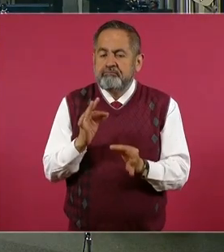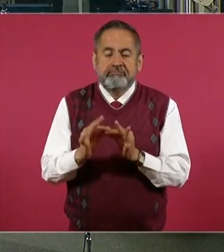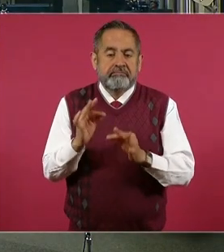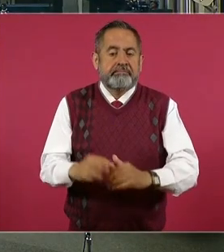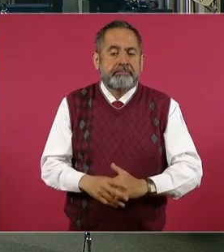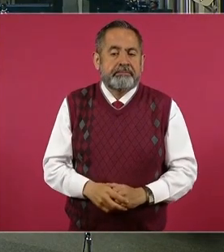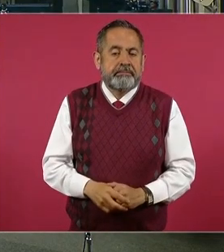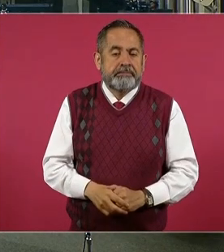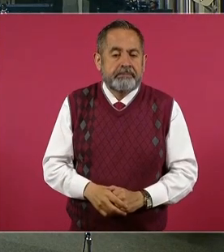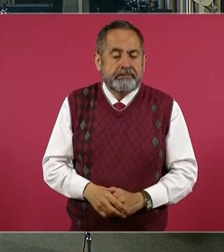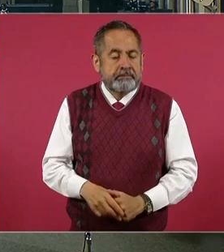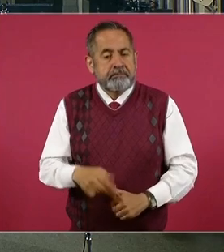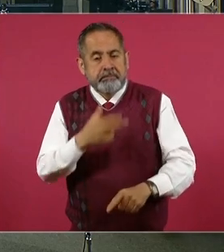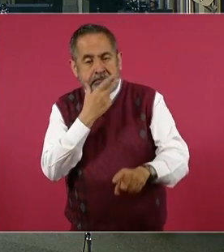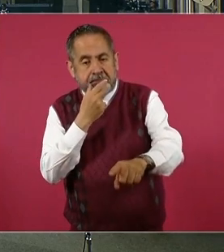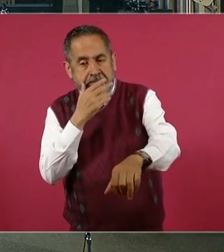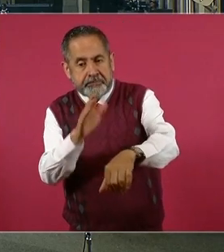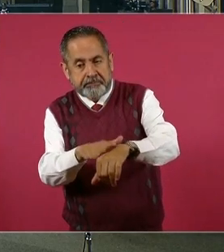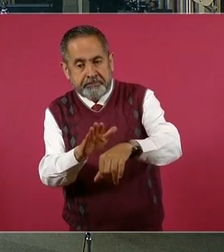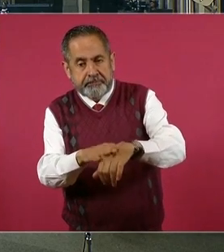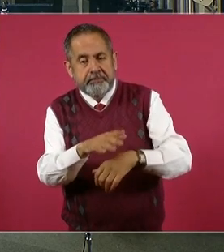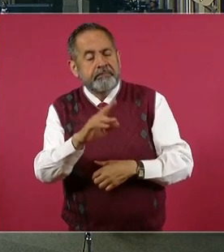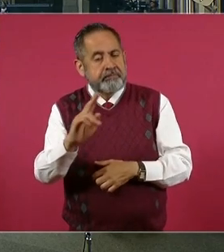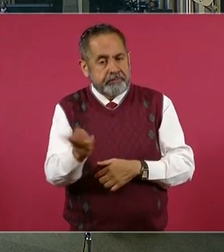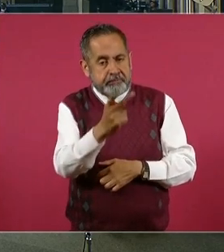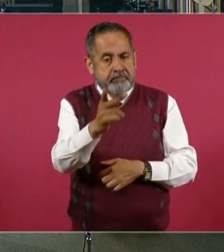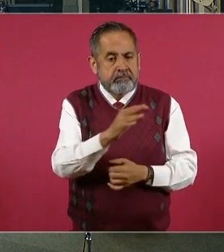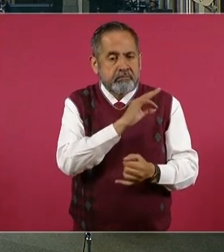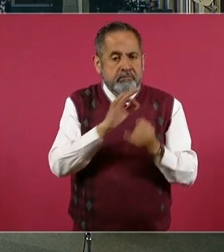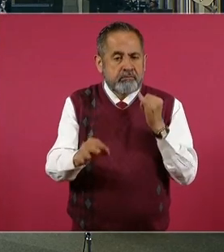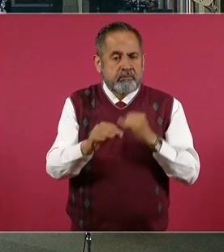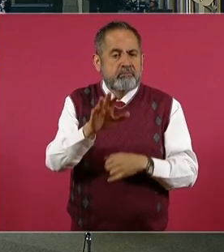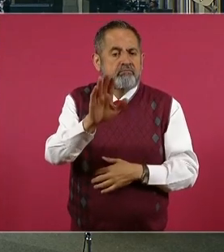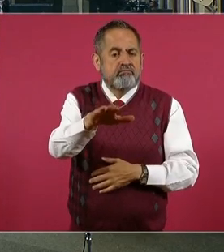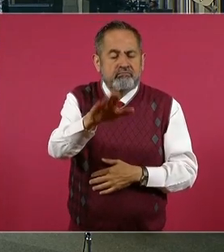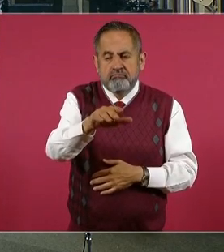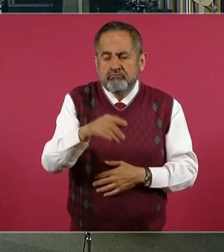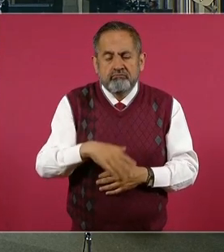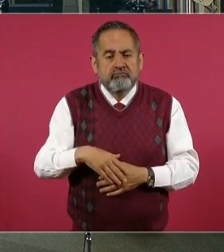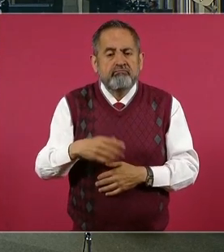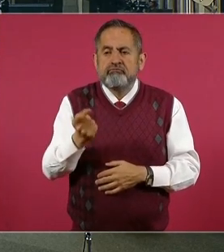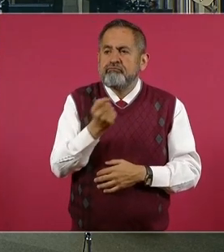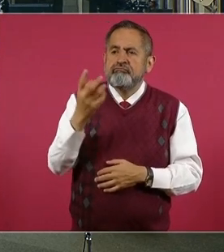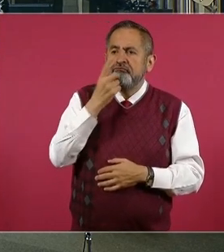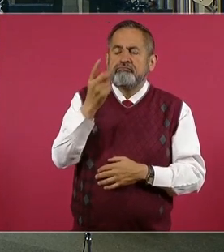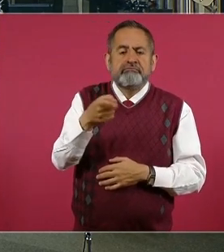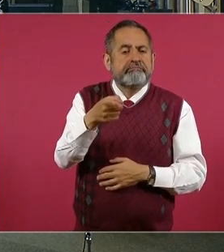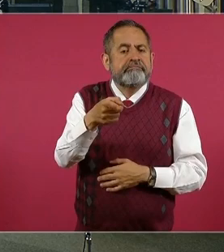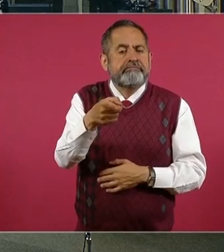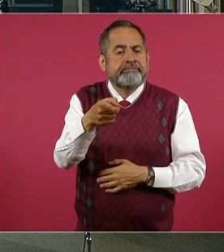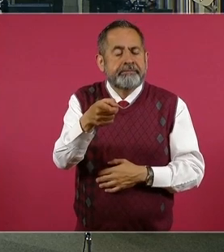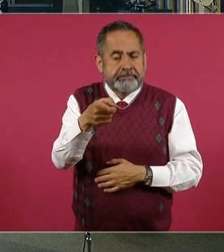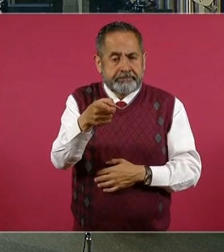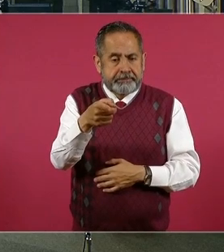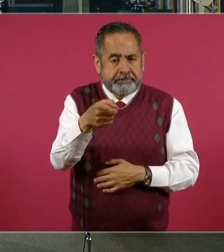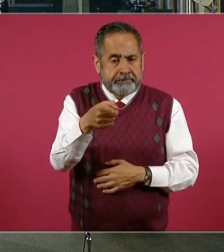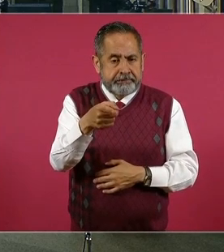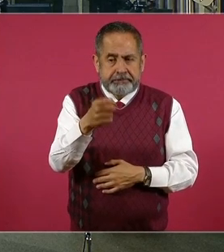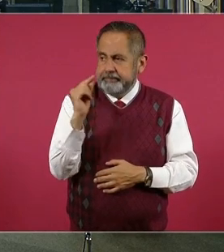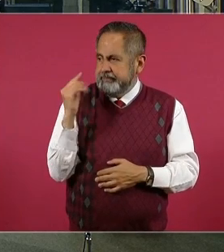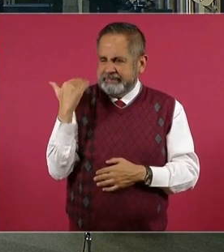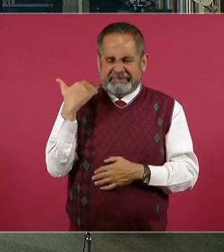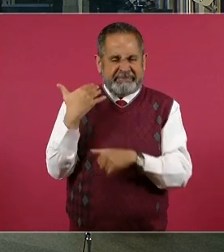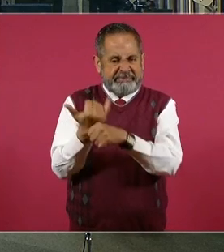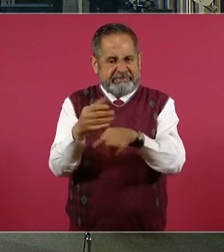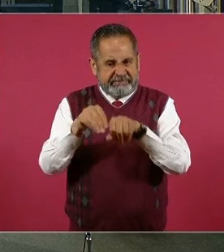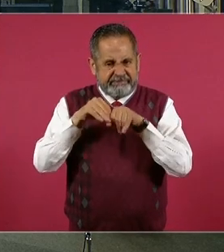Y bueno, y finalmente, bueno, ahora sí que una para tirar aceite, diríamos algunos, se dio a conocer